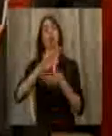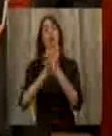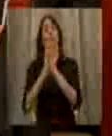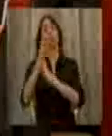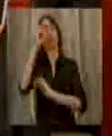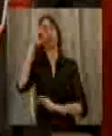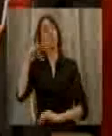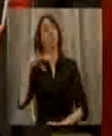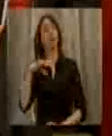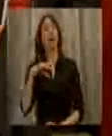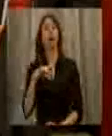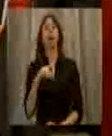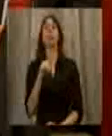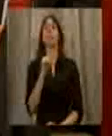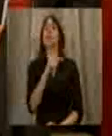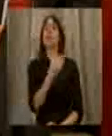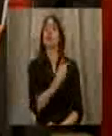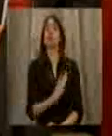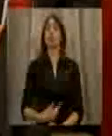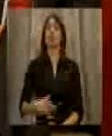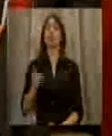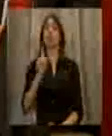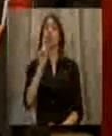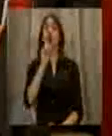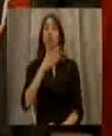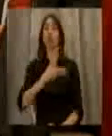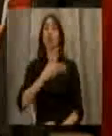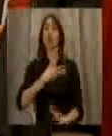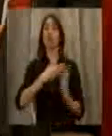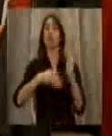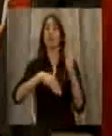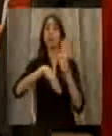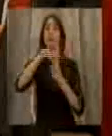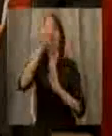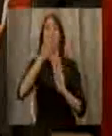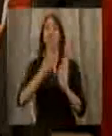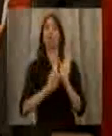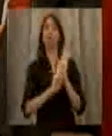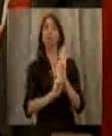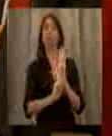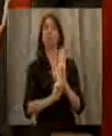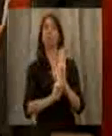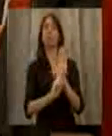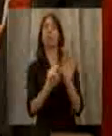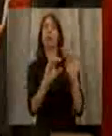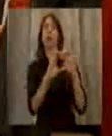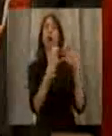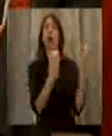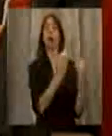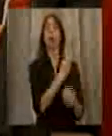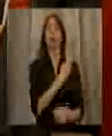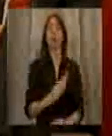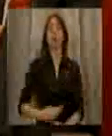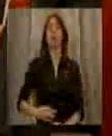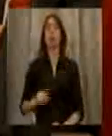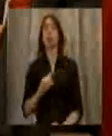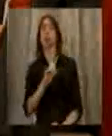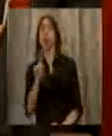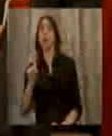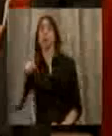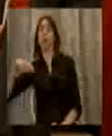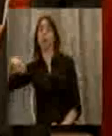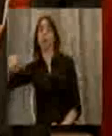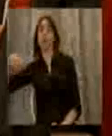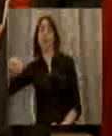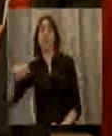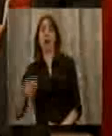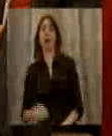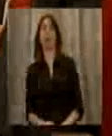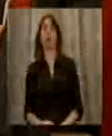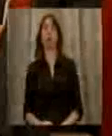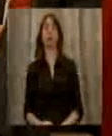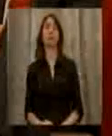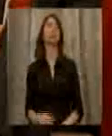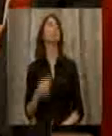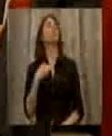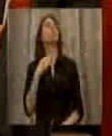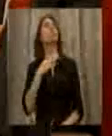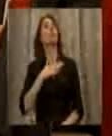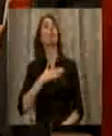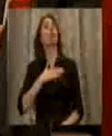tiene mayoría ni en la Cámara ni en el Senado. Quisiera